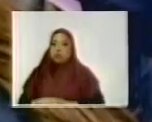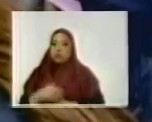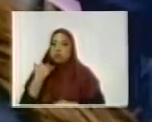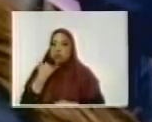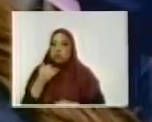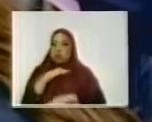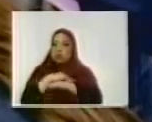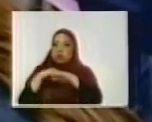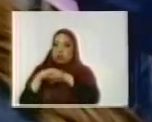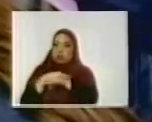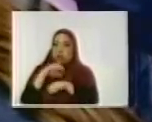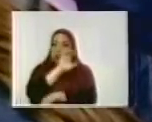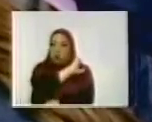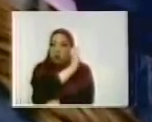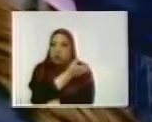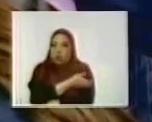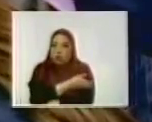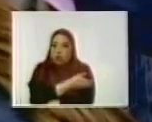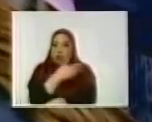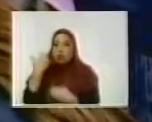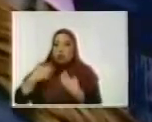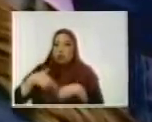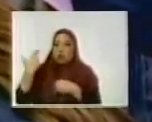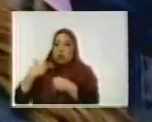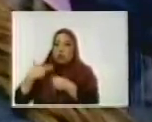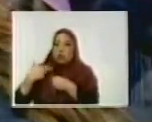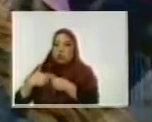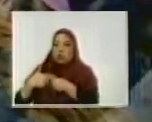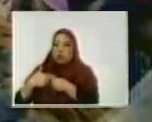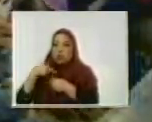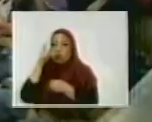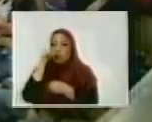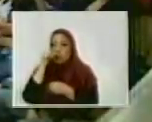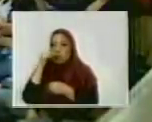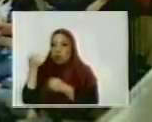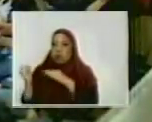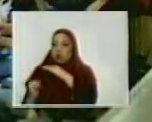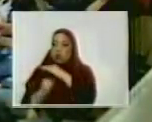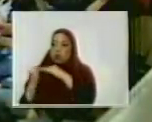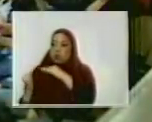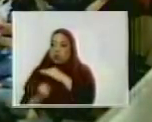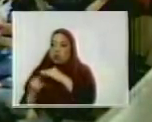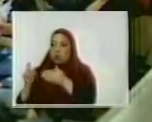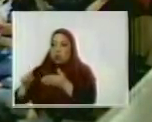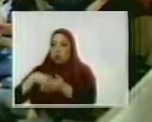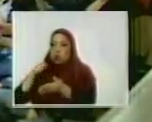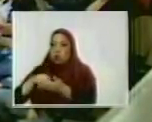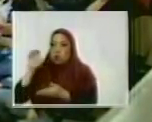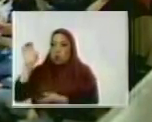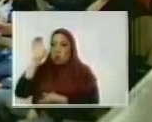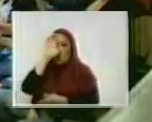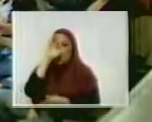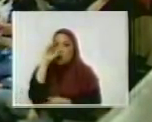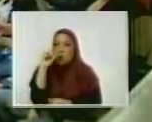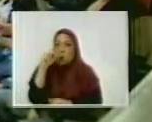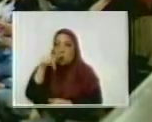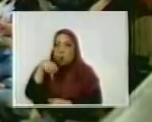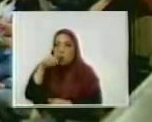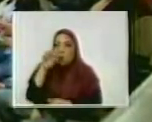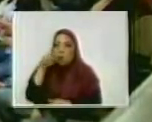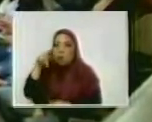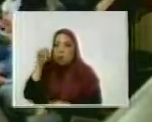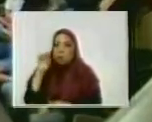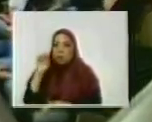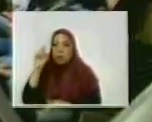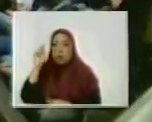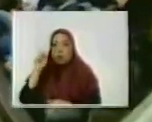del Ministerio de Energía y Petróleo, la Secretaría General de la Organización de Países Exportadores de Petróleo, OPEP, y la Presidencia de Petróleos